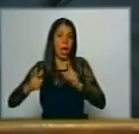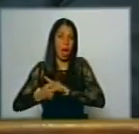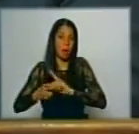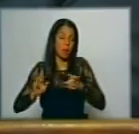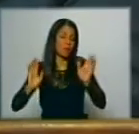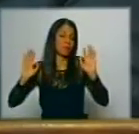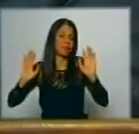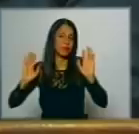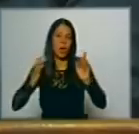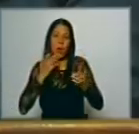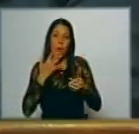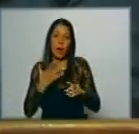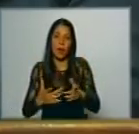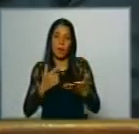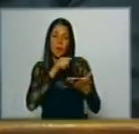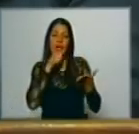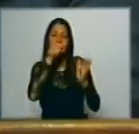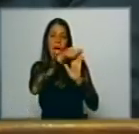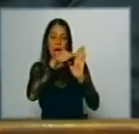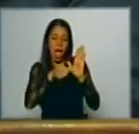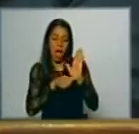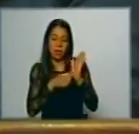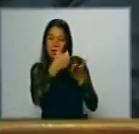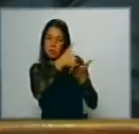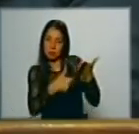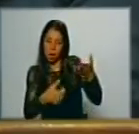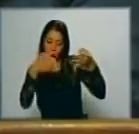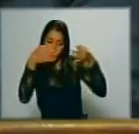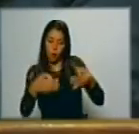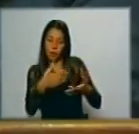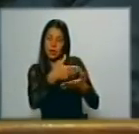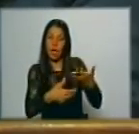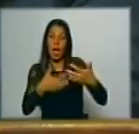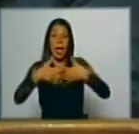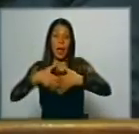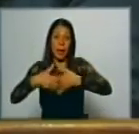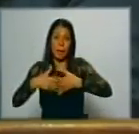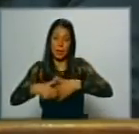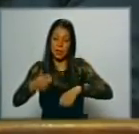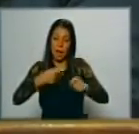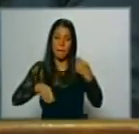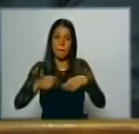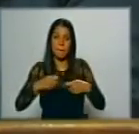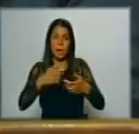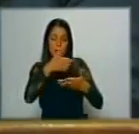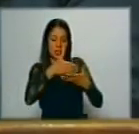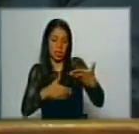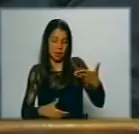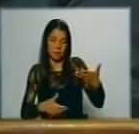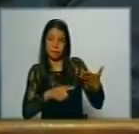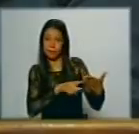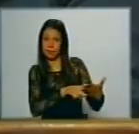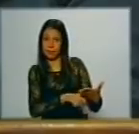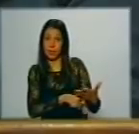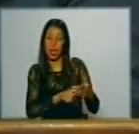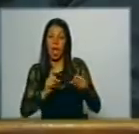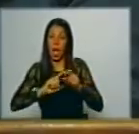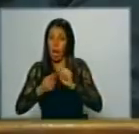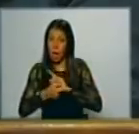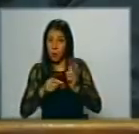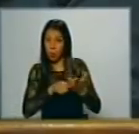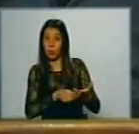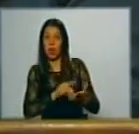parcialmente el acta constitutiva o de creación de la empresa entendida como actividad